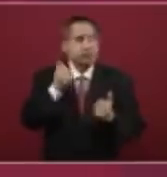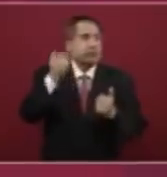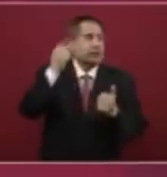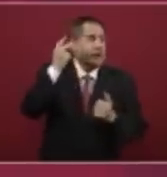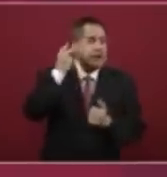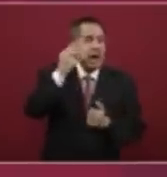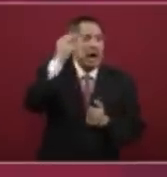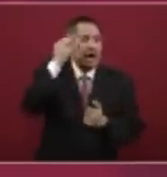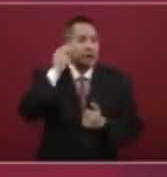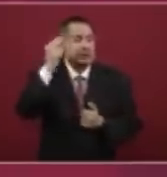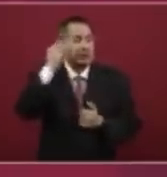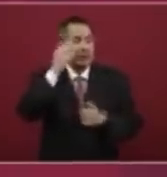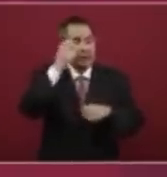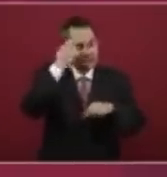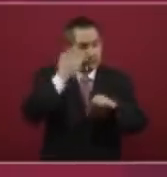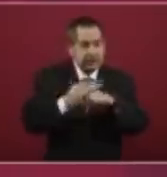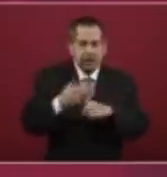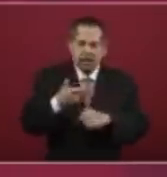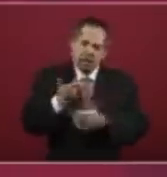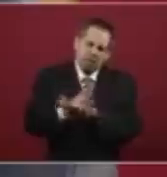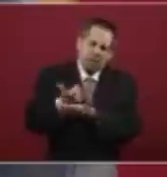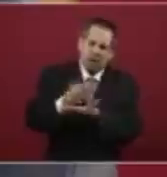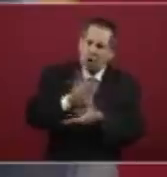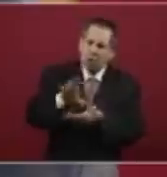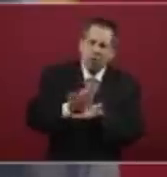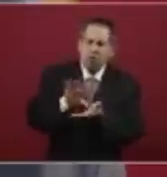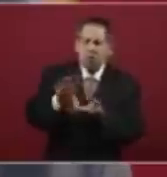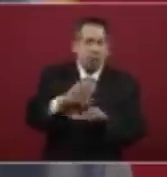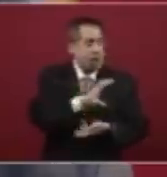al extranjero, viáticos,